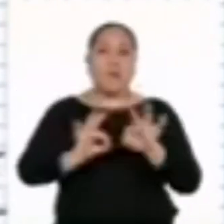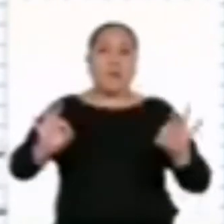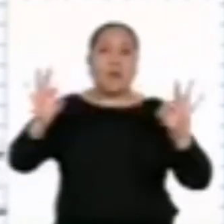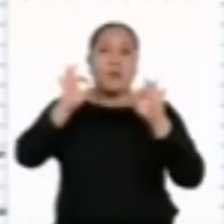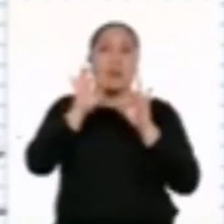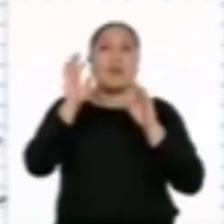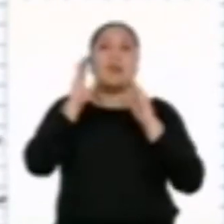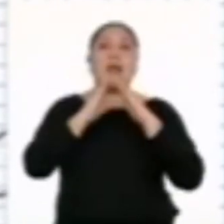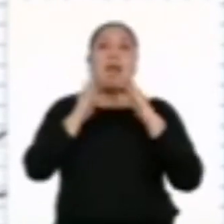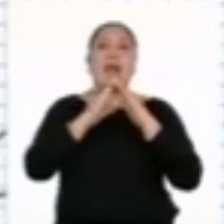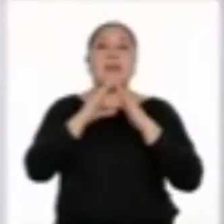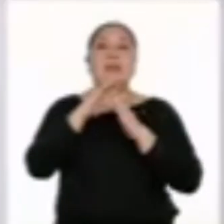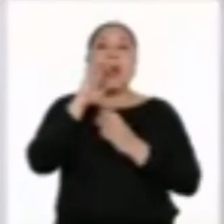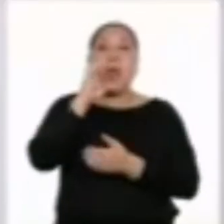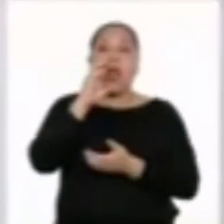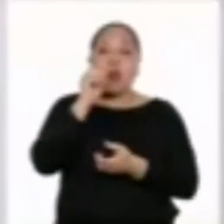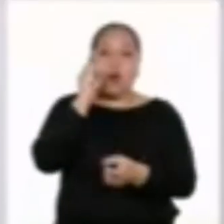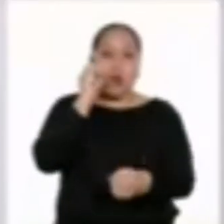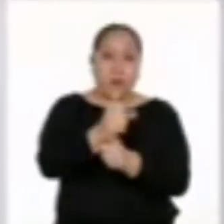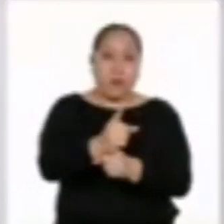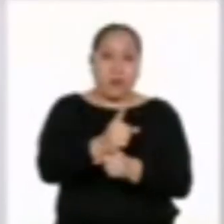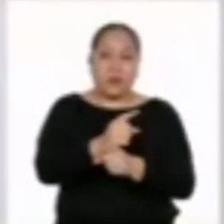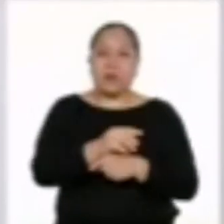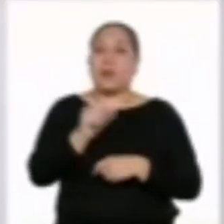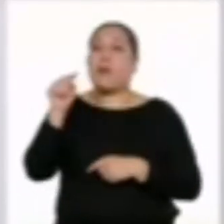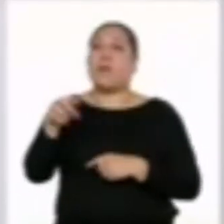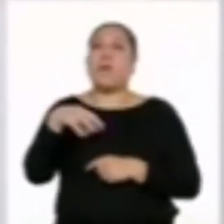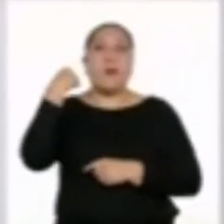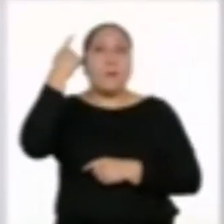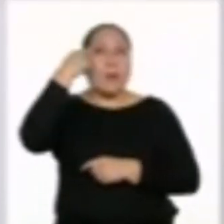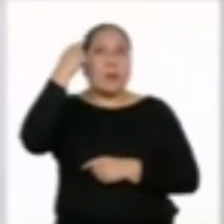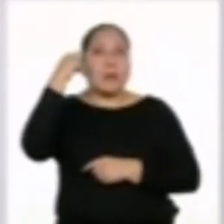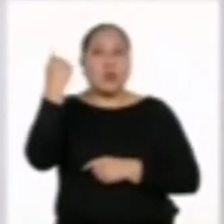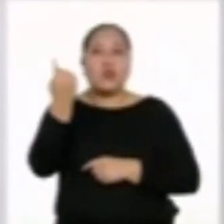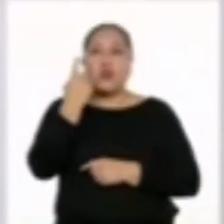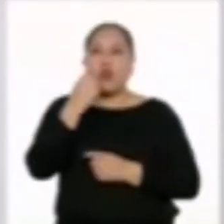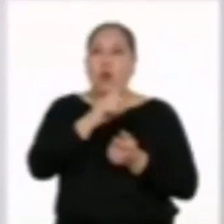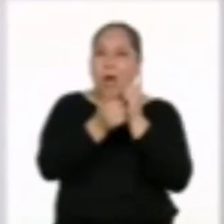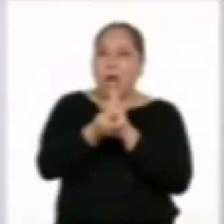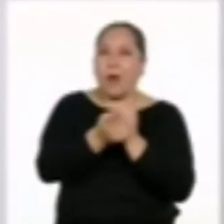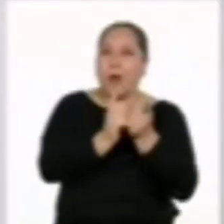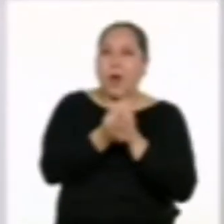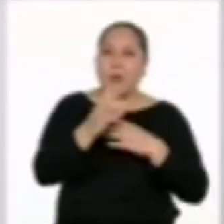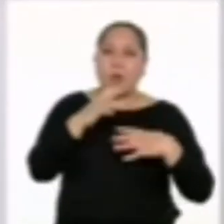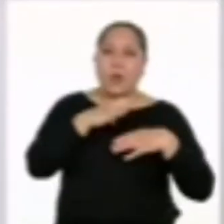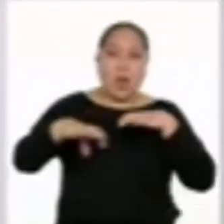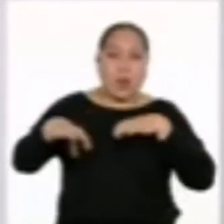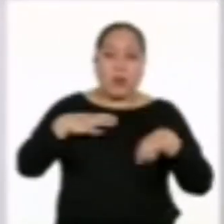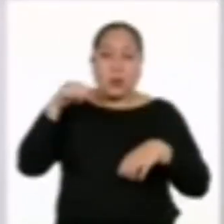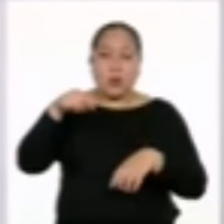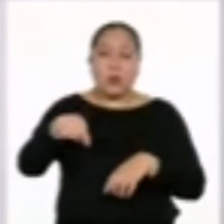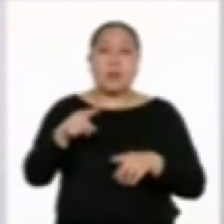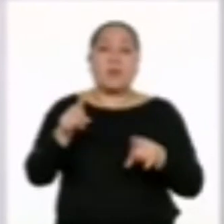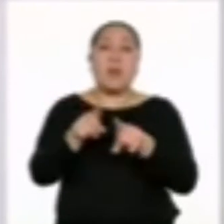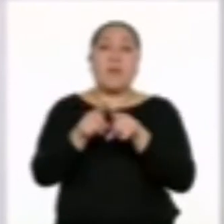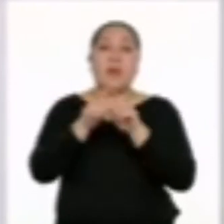tener hogares ecoeficientes. Pues además de pensar en un cambio de acciones, es